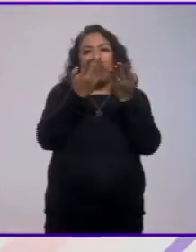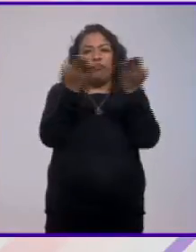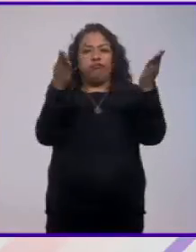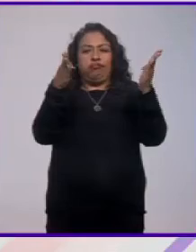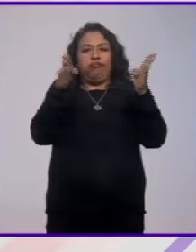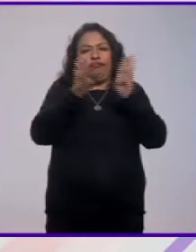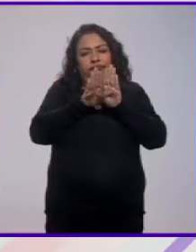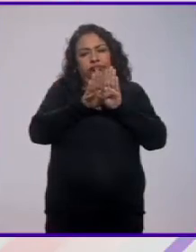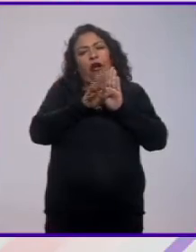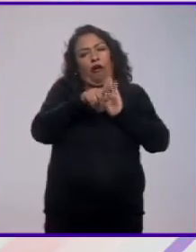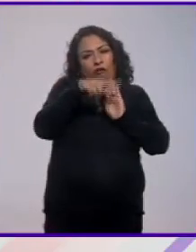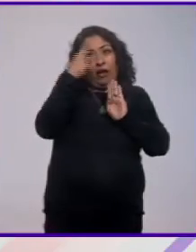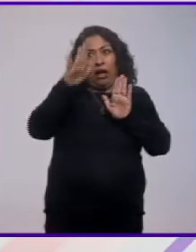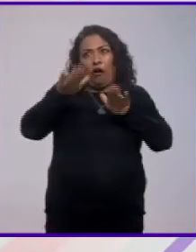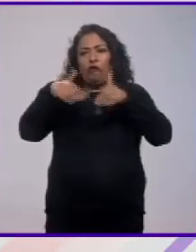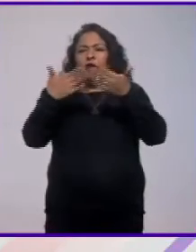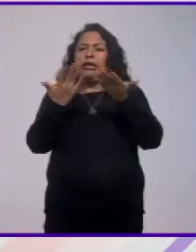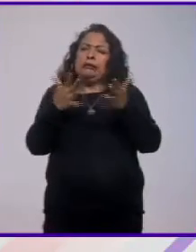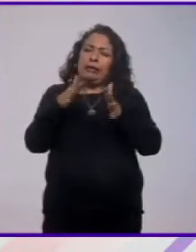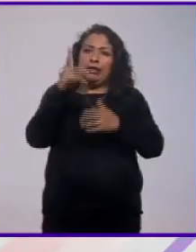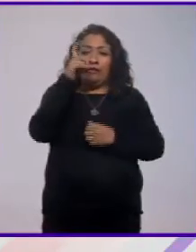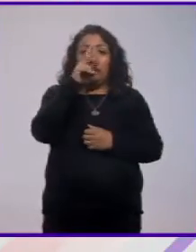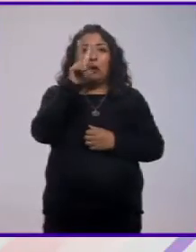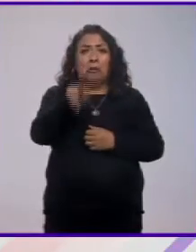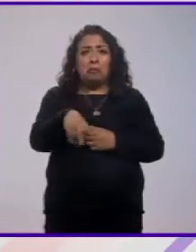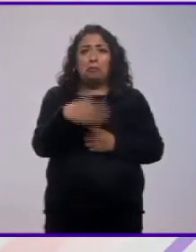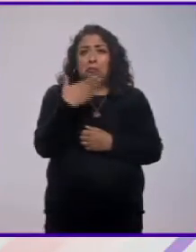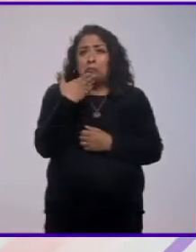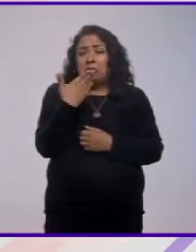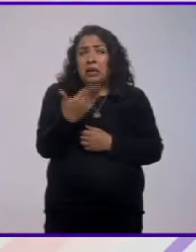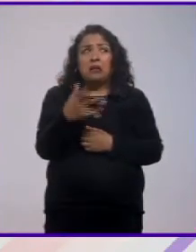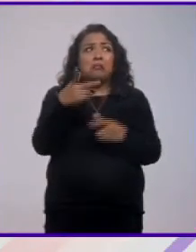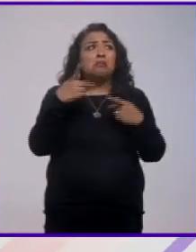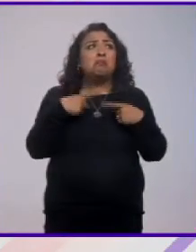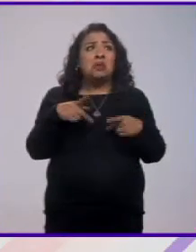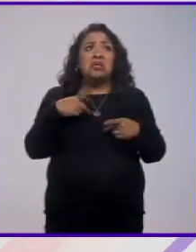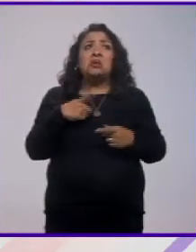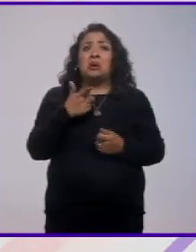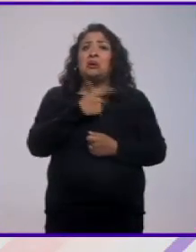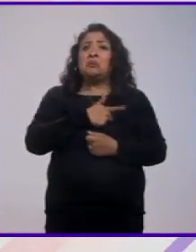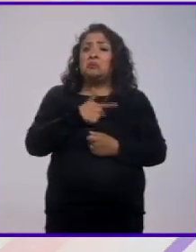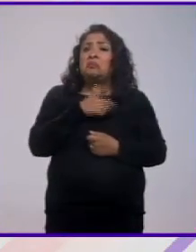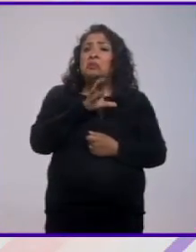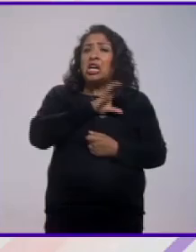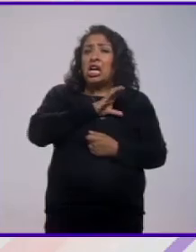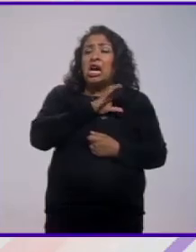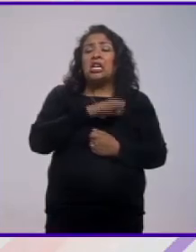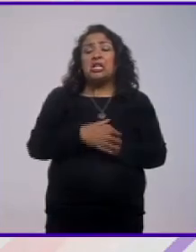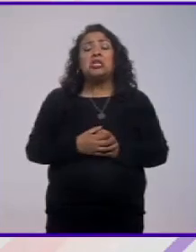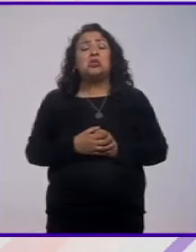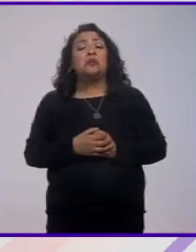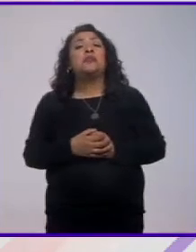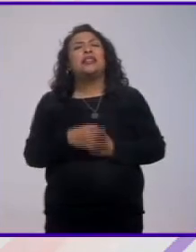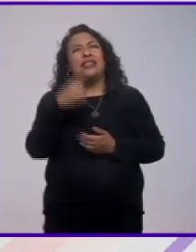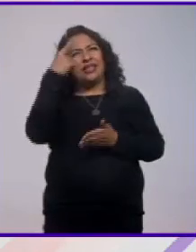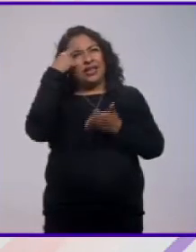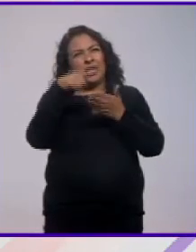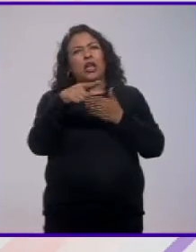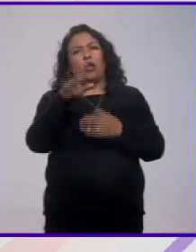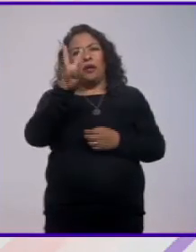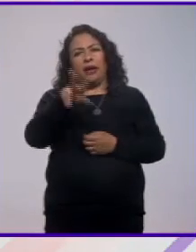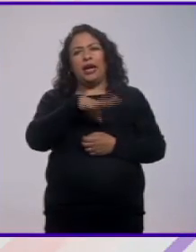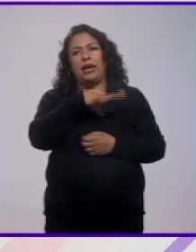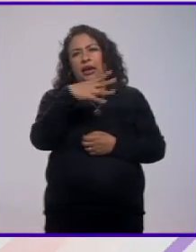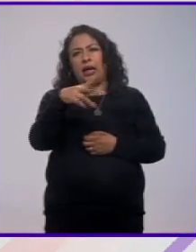Pero nos fue muy bien en el barrio, la verdad es que la gente nos recibió muy bien. Sí, creo que en general el público ha recibido muy